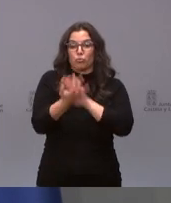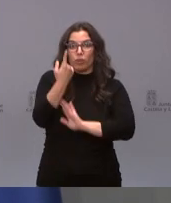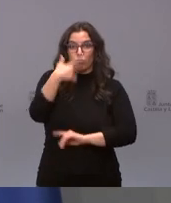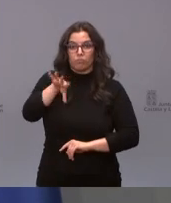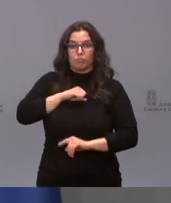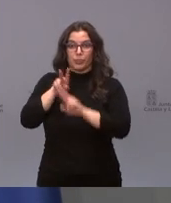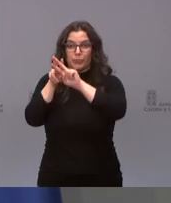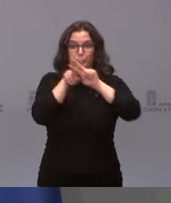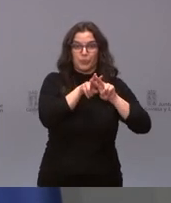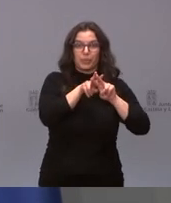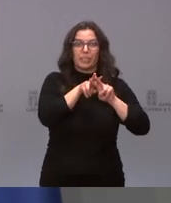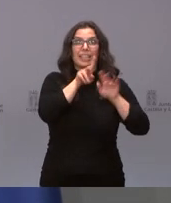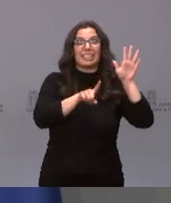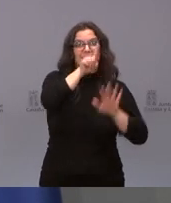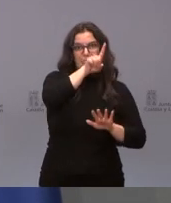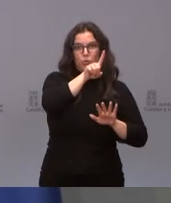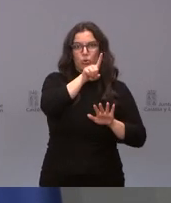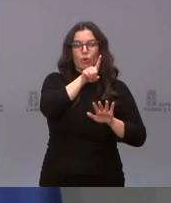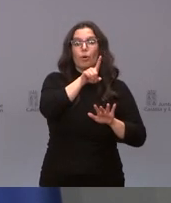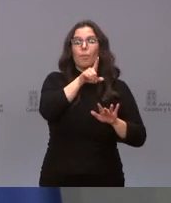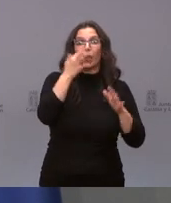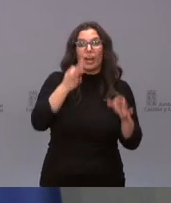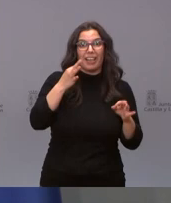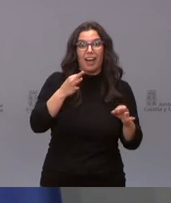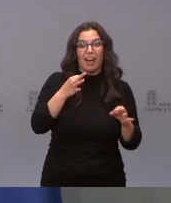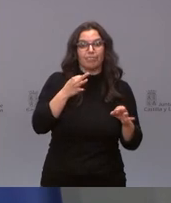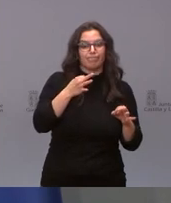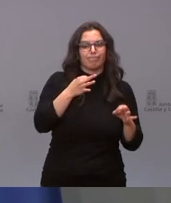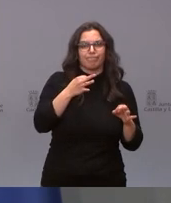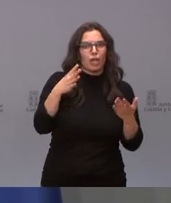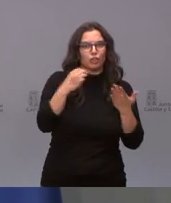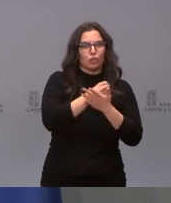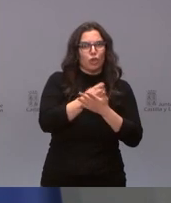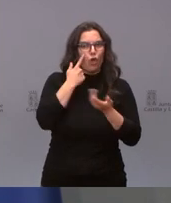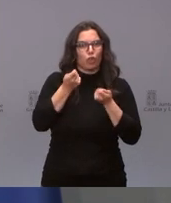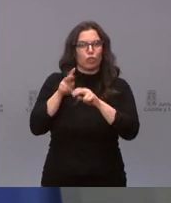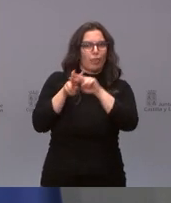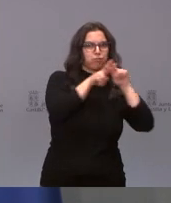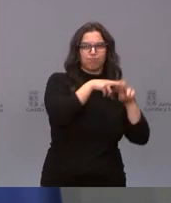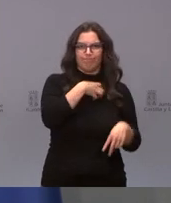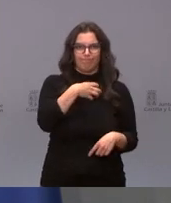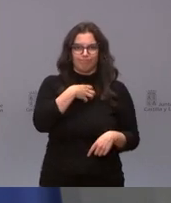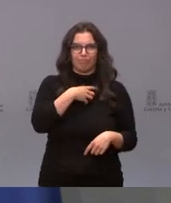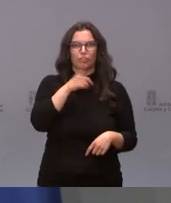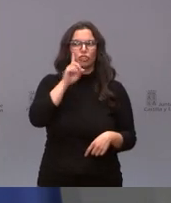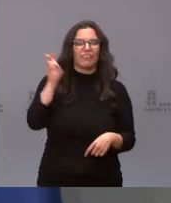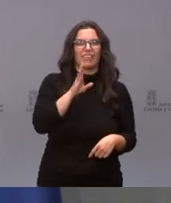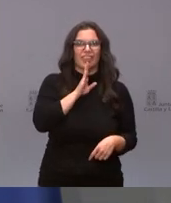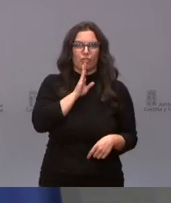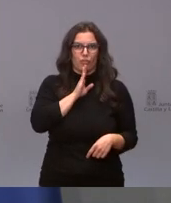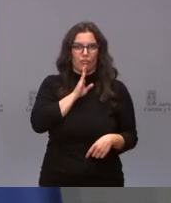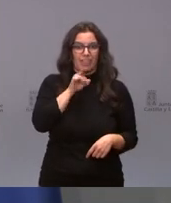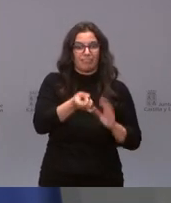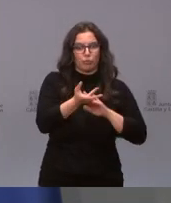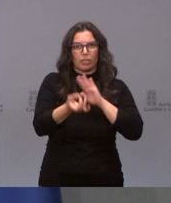es decir que no todos son esos brotes que además de esos brotes hay otras hay otras infecciones que se producen por otros motivos en benavente